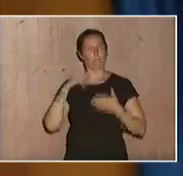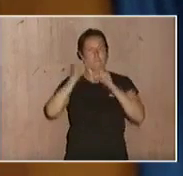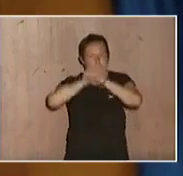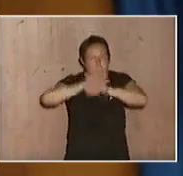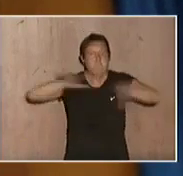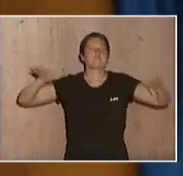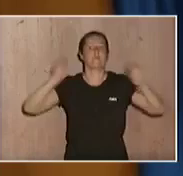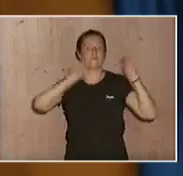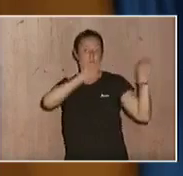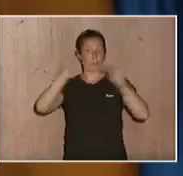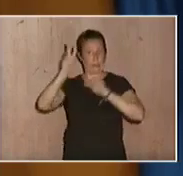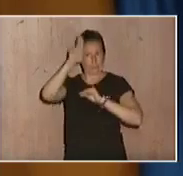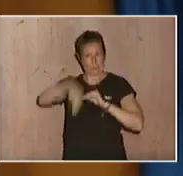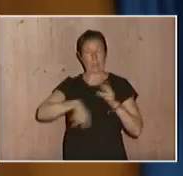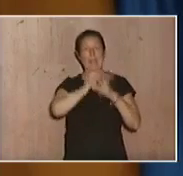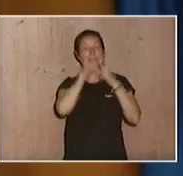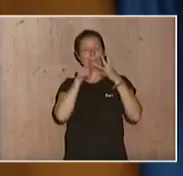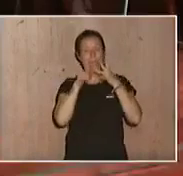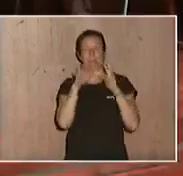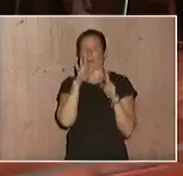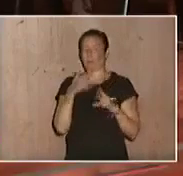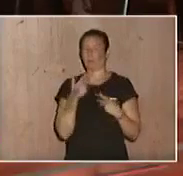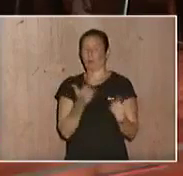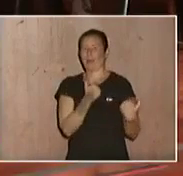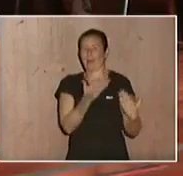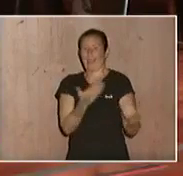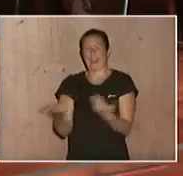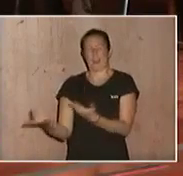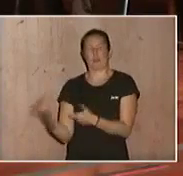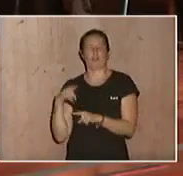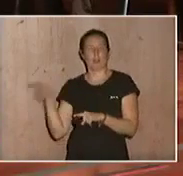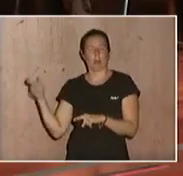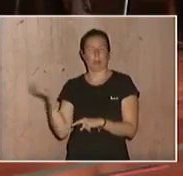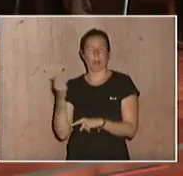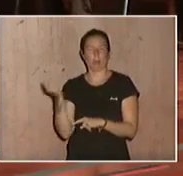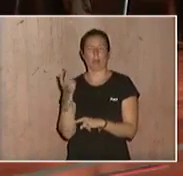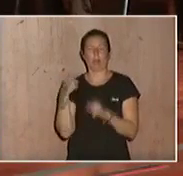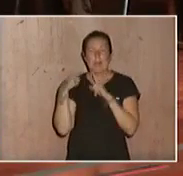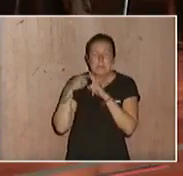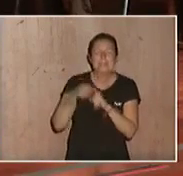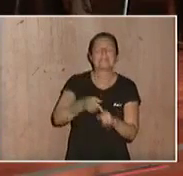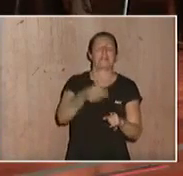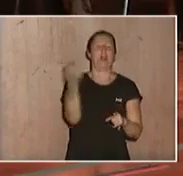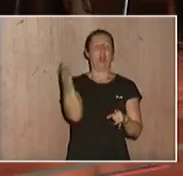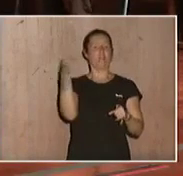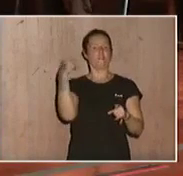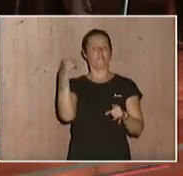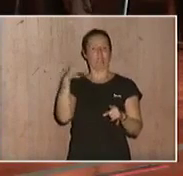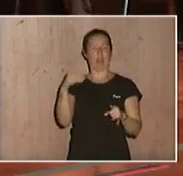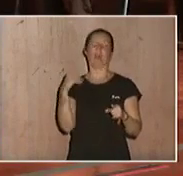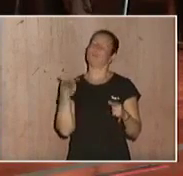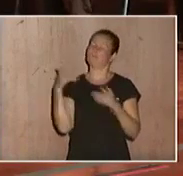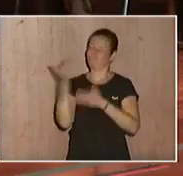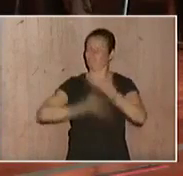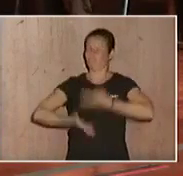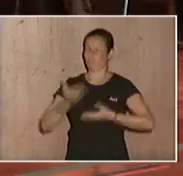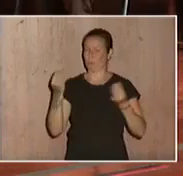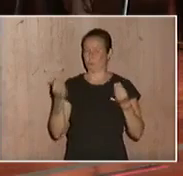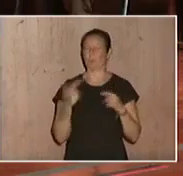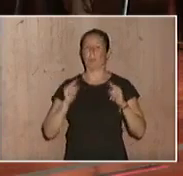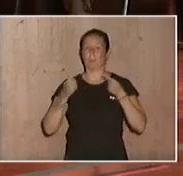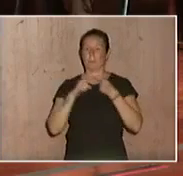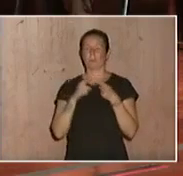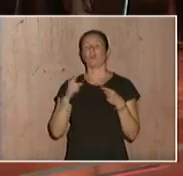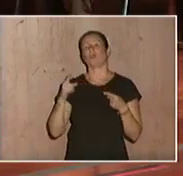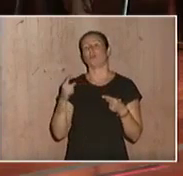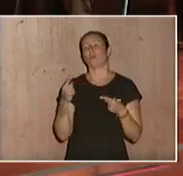tercero, porque muestra su generosidad hacia los jóvenes investigadores. Empezamos por el primero. How to